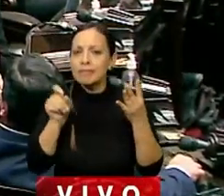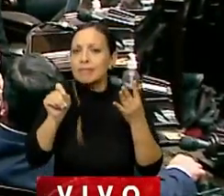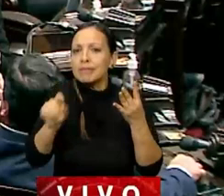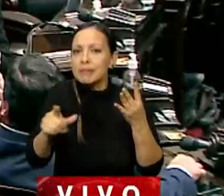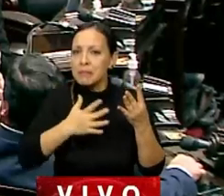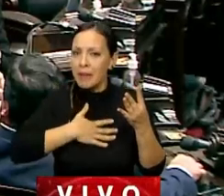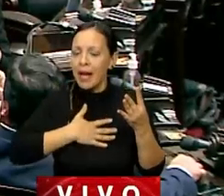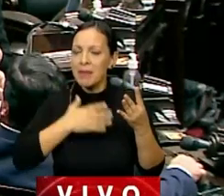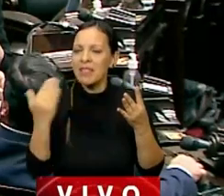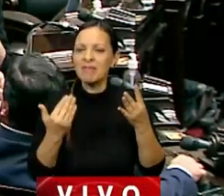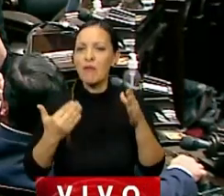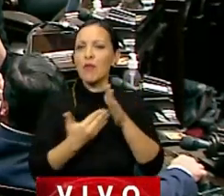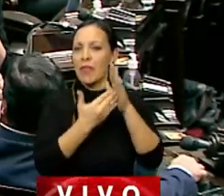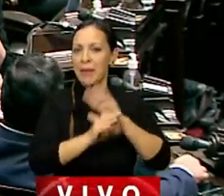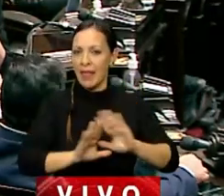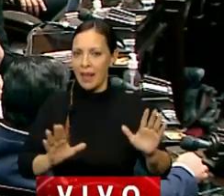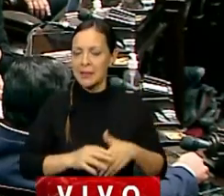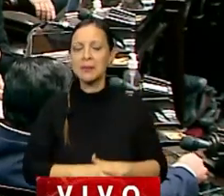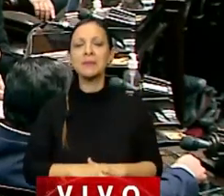para mí son fundamentales.